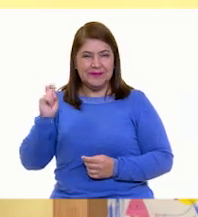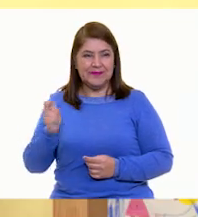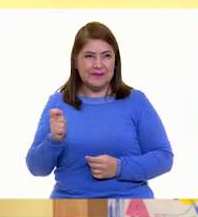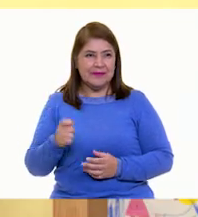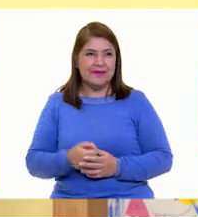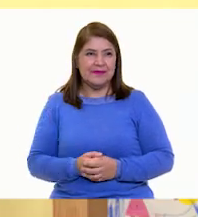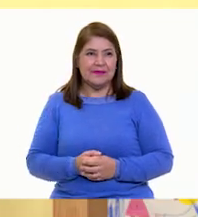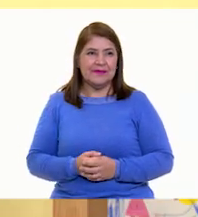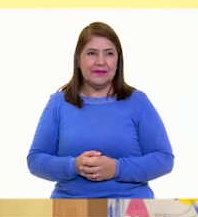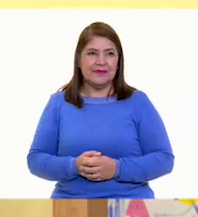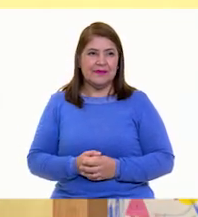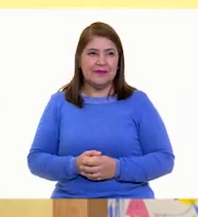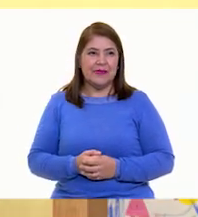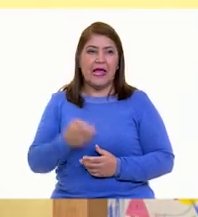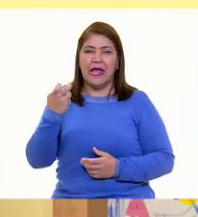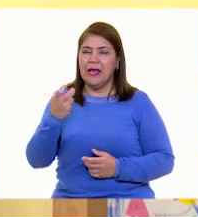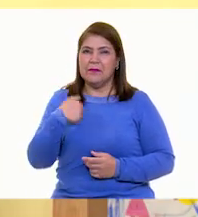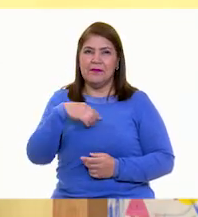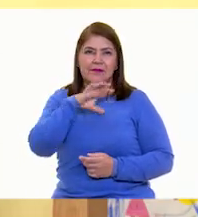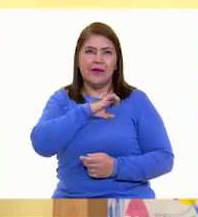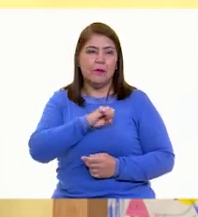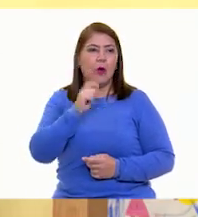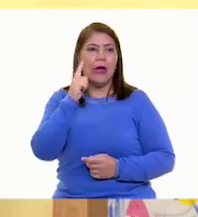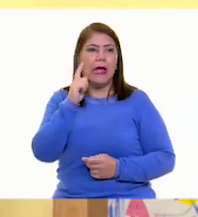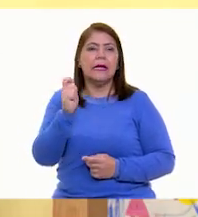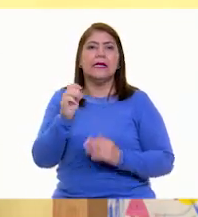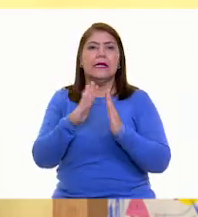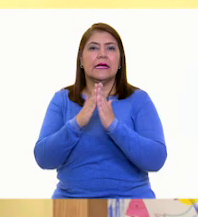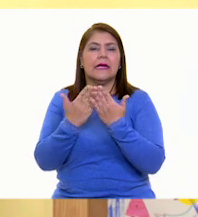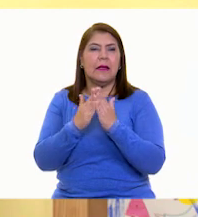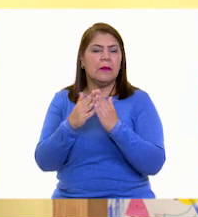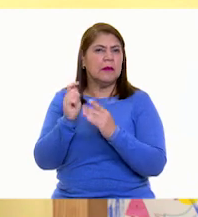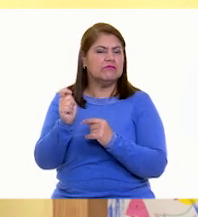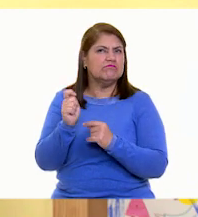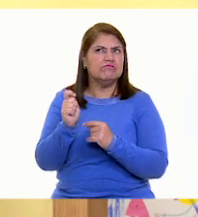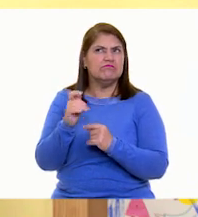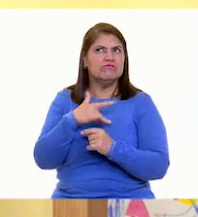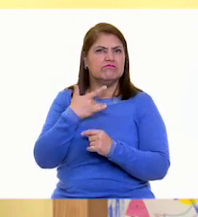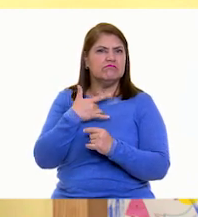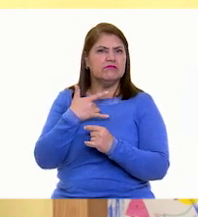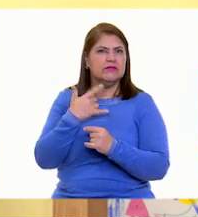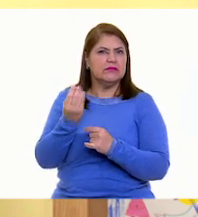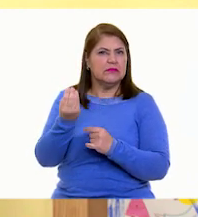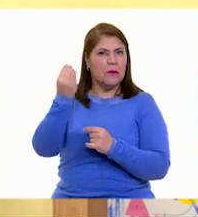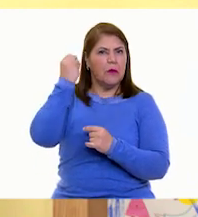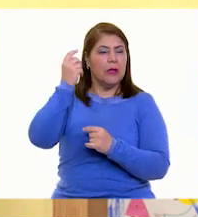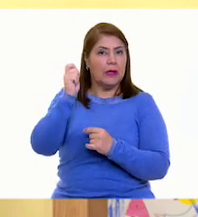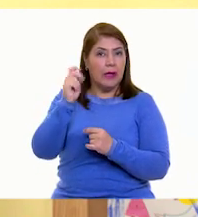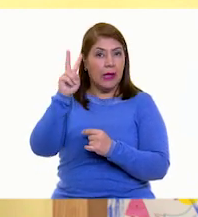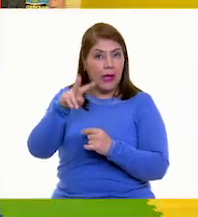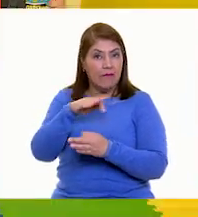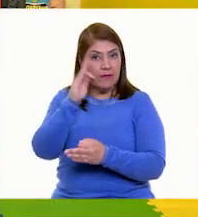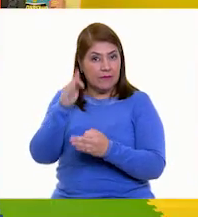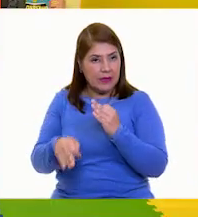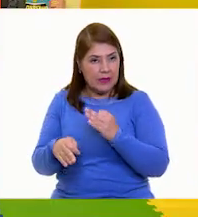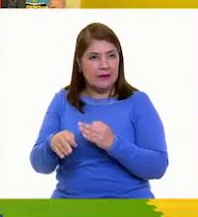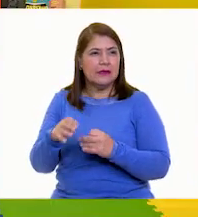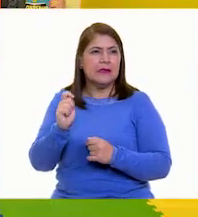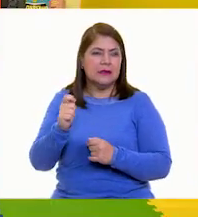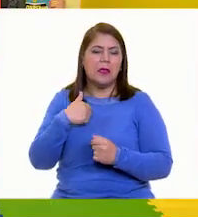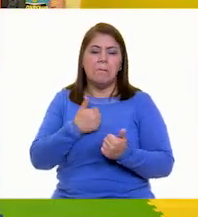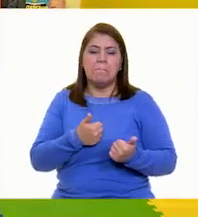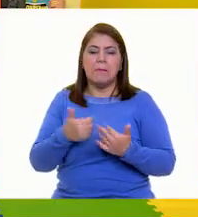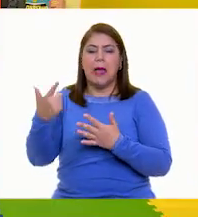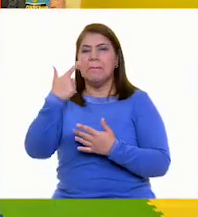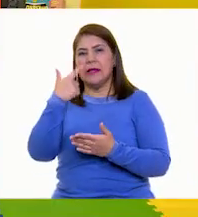Este es mi favorito, porque es un libro misterioso con un sorprendente final. Me lo llevaré